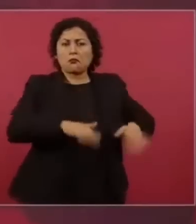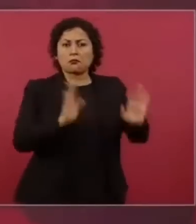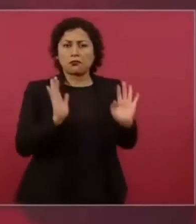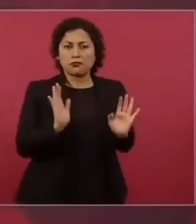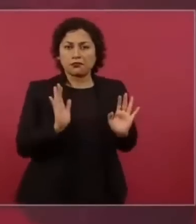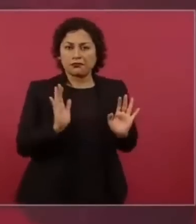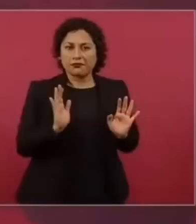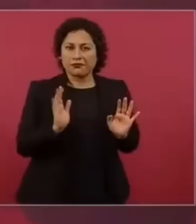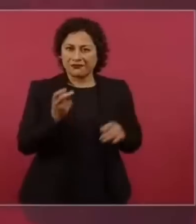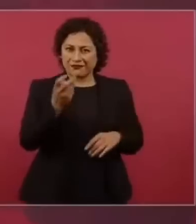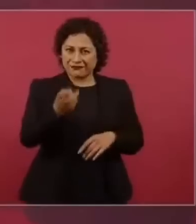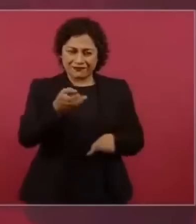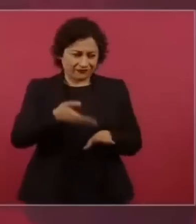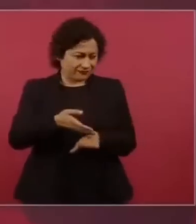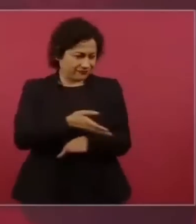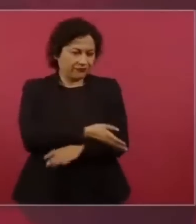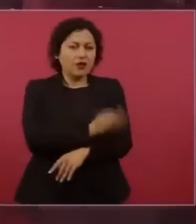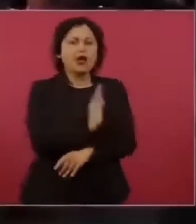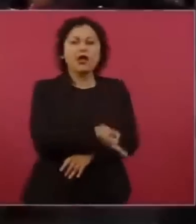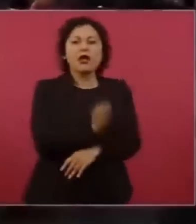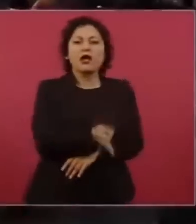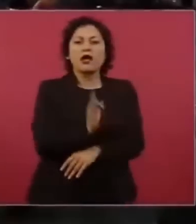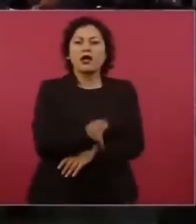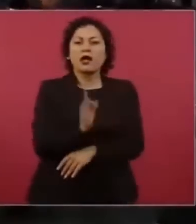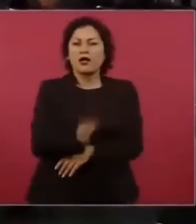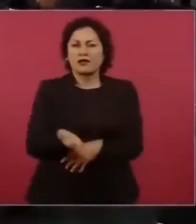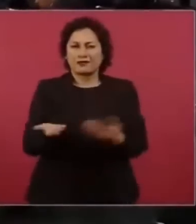Imagínense, haciendo un símil,